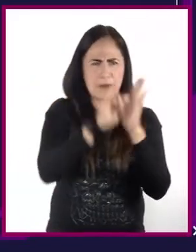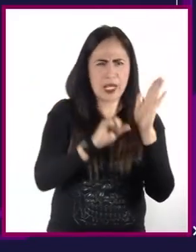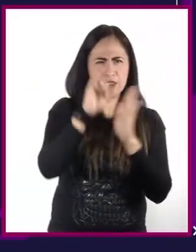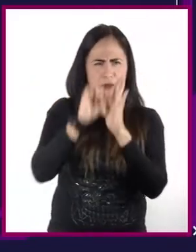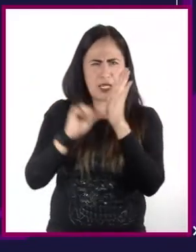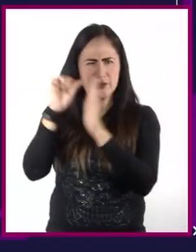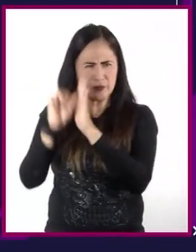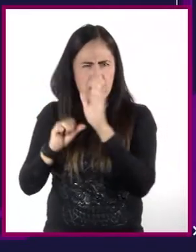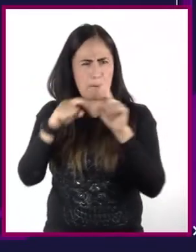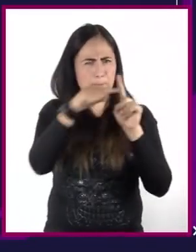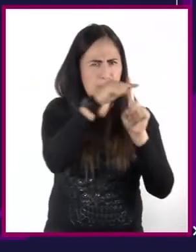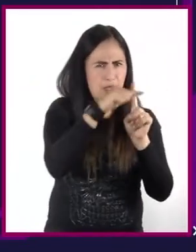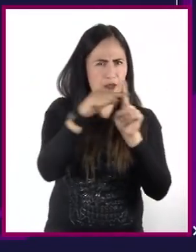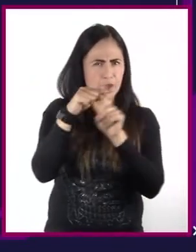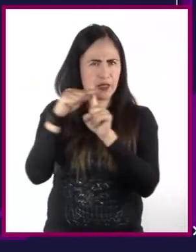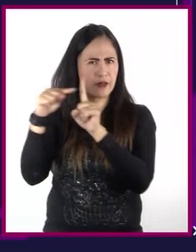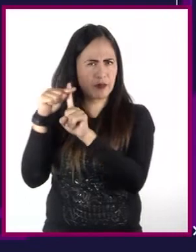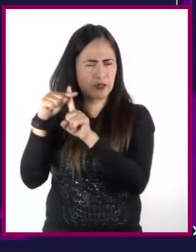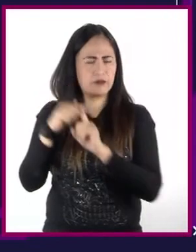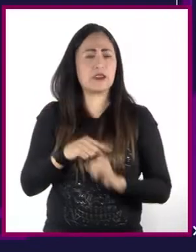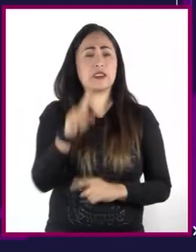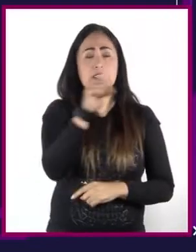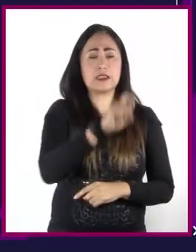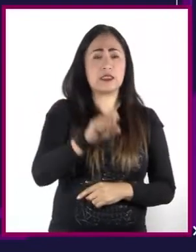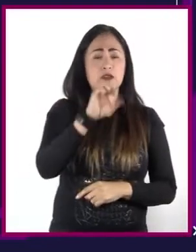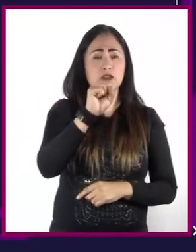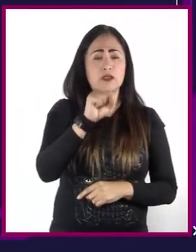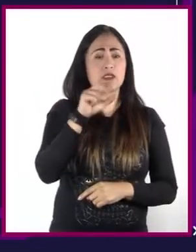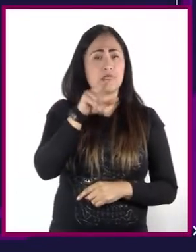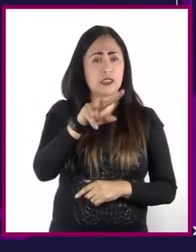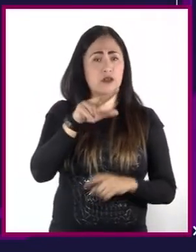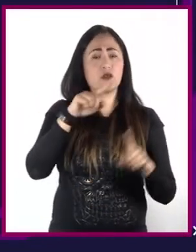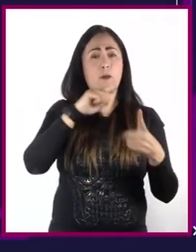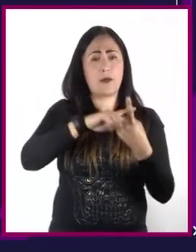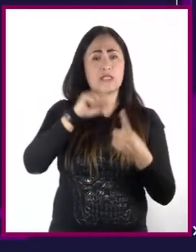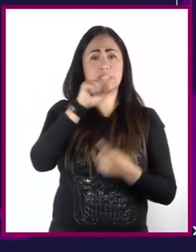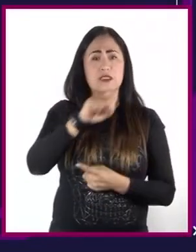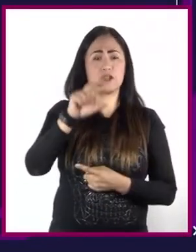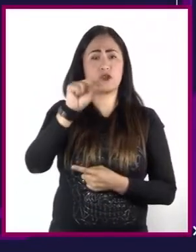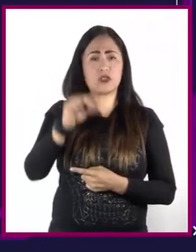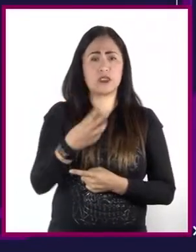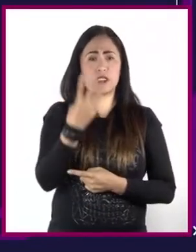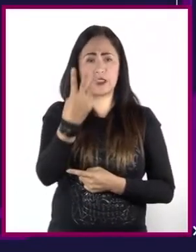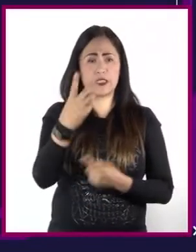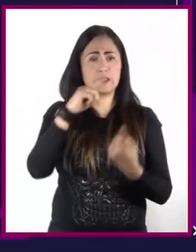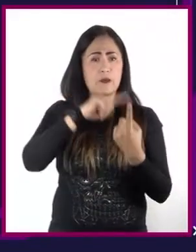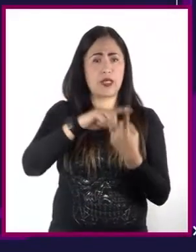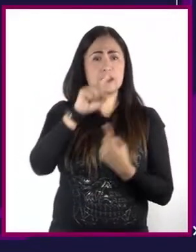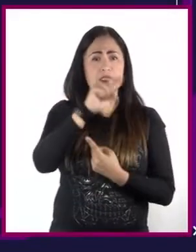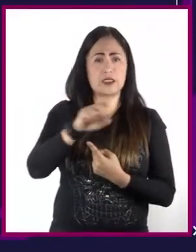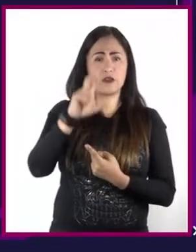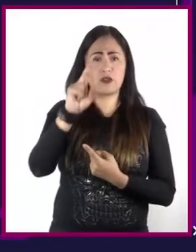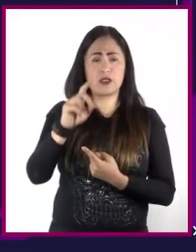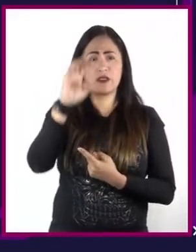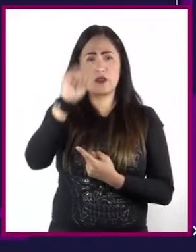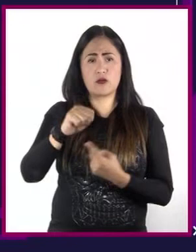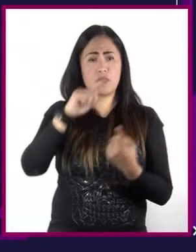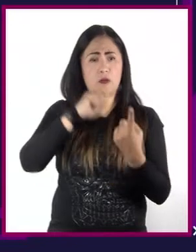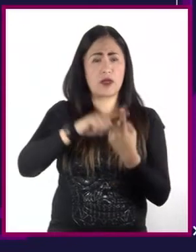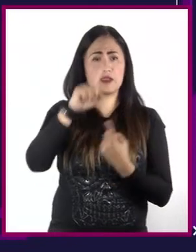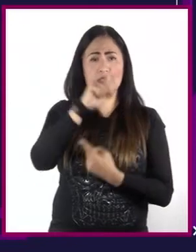por mes, es decir, 168 más 183 más 139